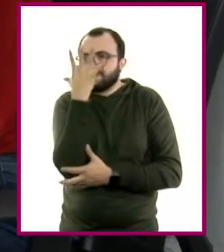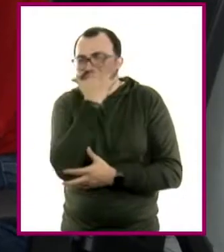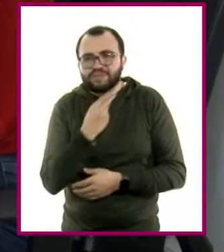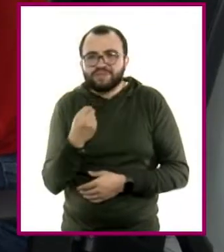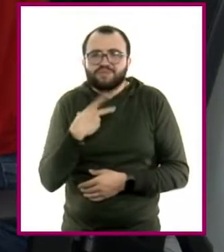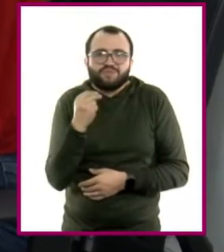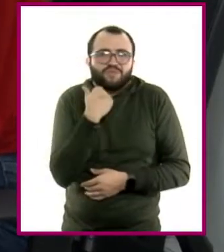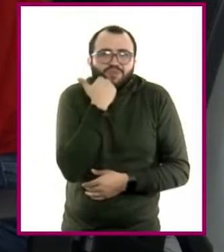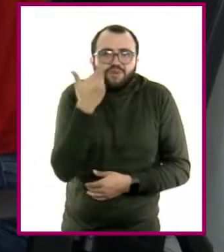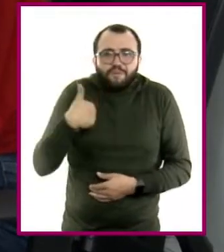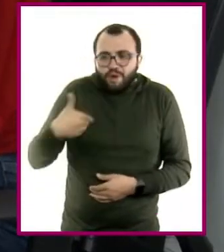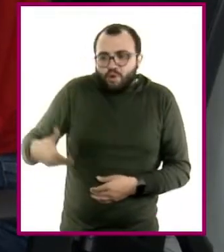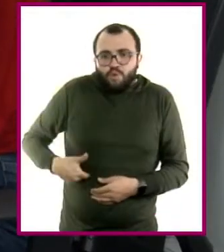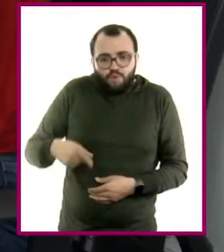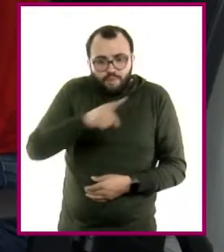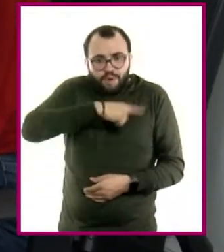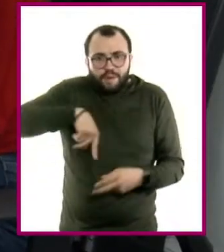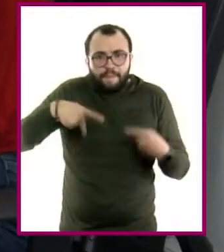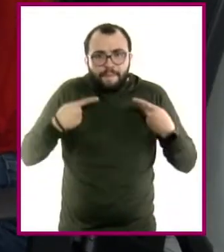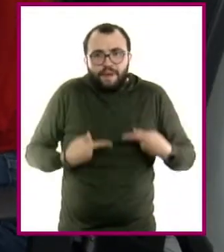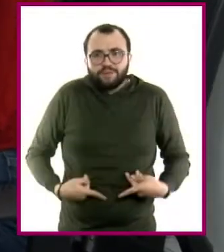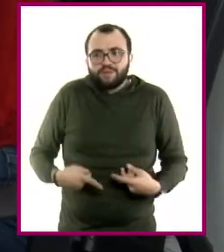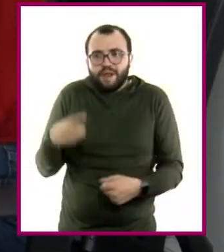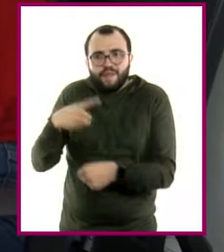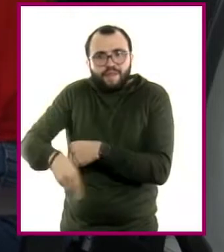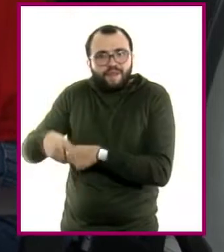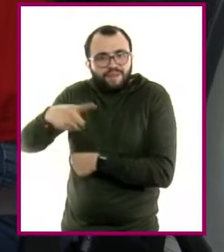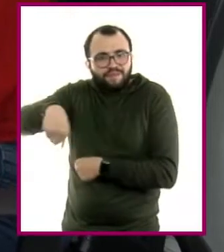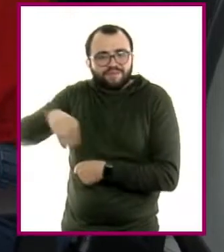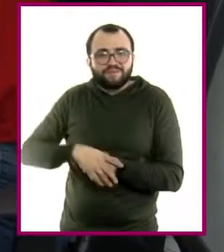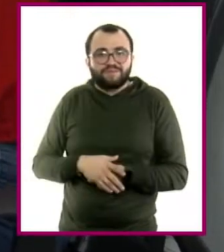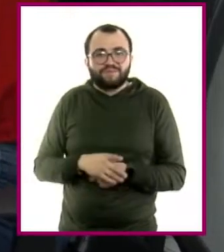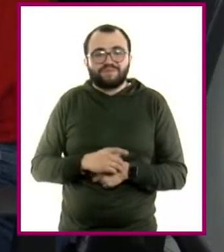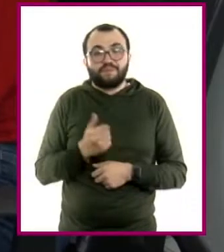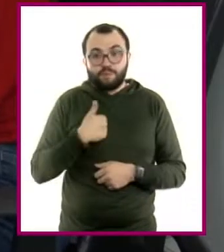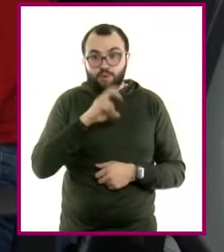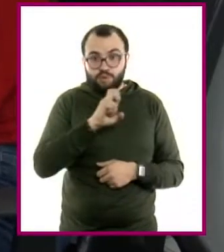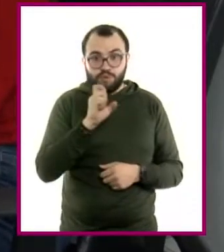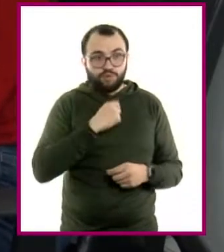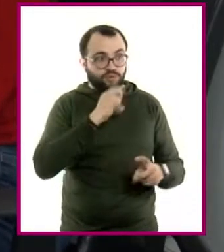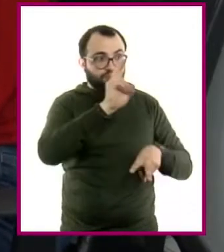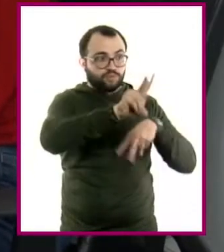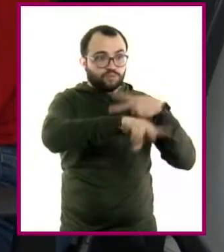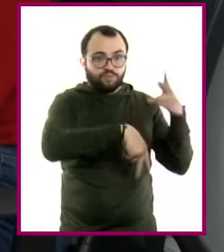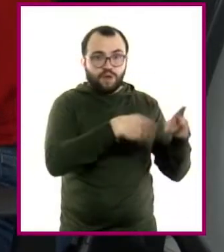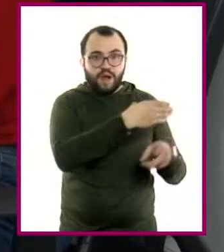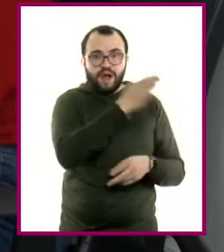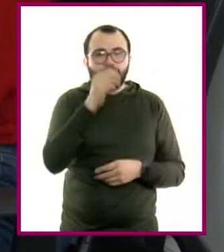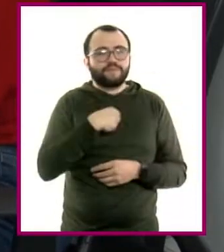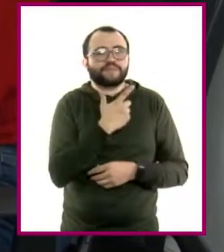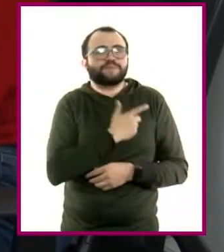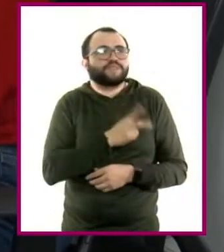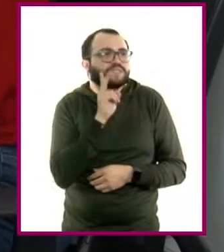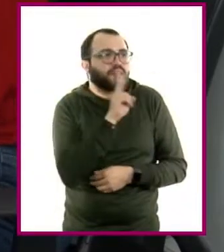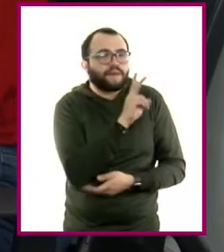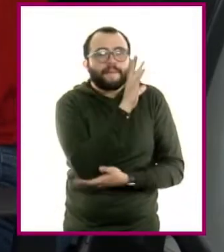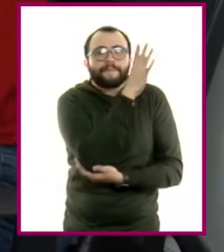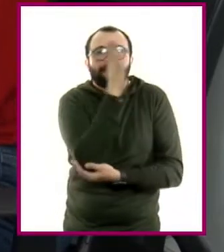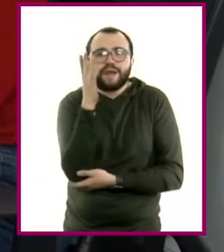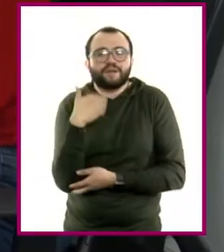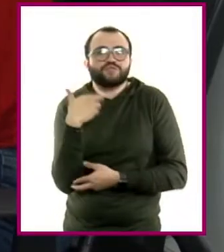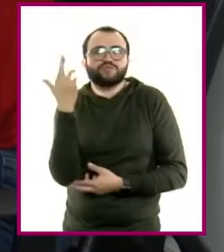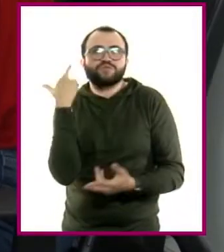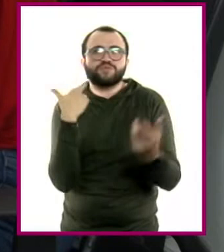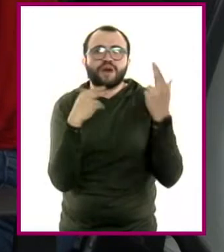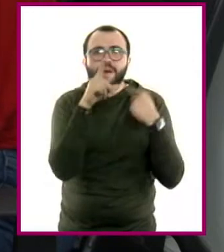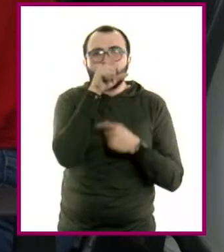la negligencia humana. A mí tampoco. Cuando voy al campo, me gusta observar las plantas y escuchar a los pajaritos